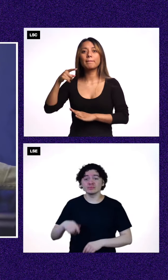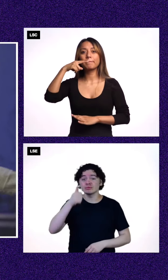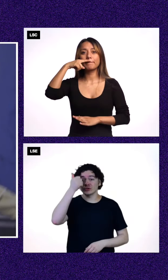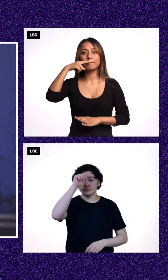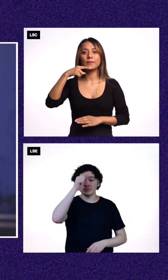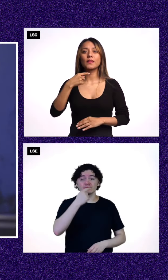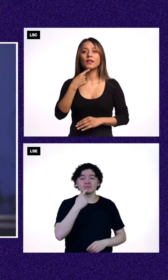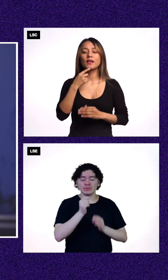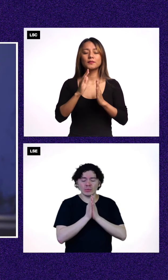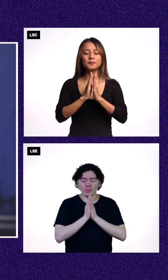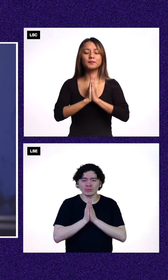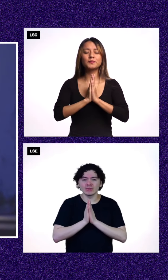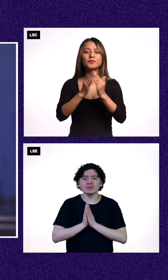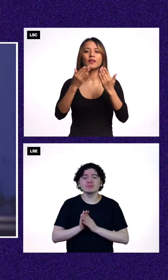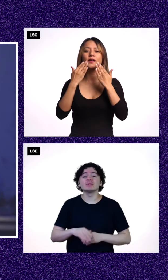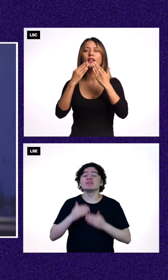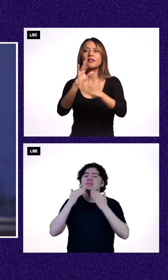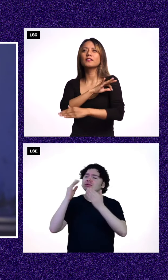Gracias, Señor.